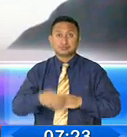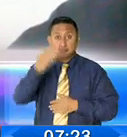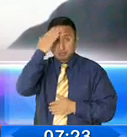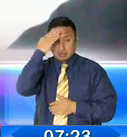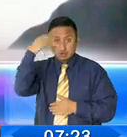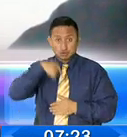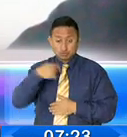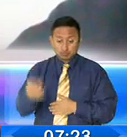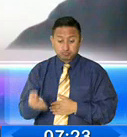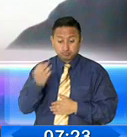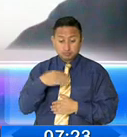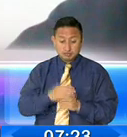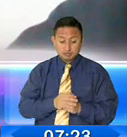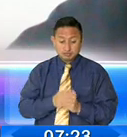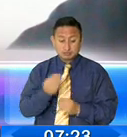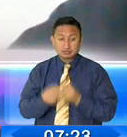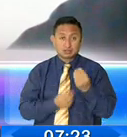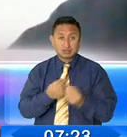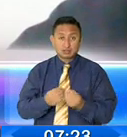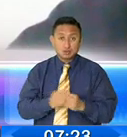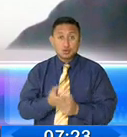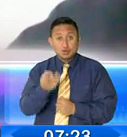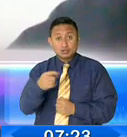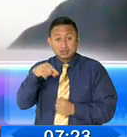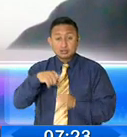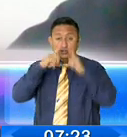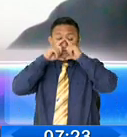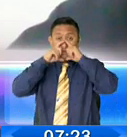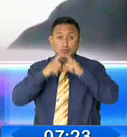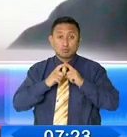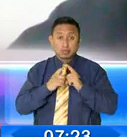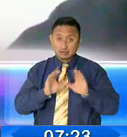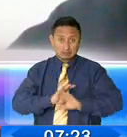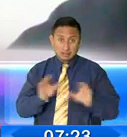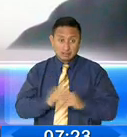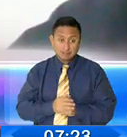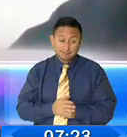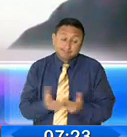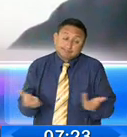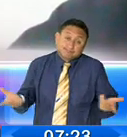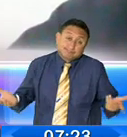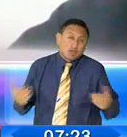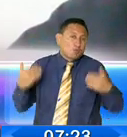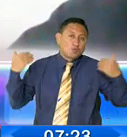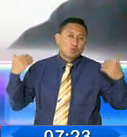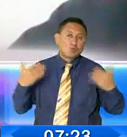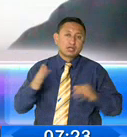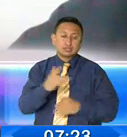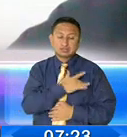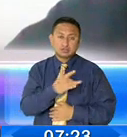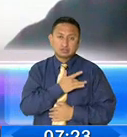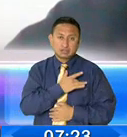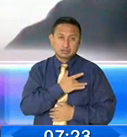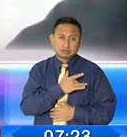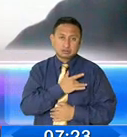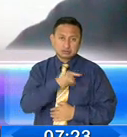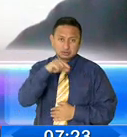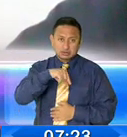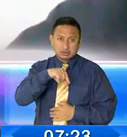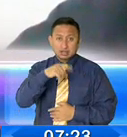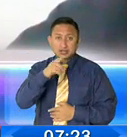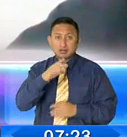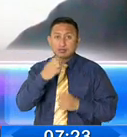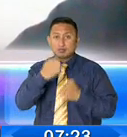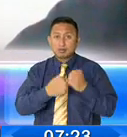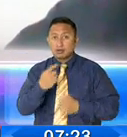es la exposición que ha tenido. Si usted ha estado sin mascarilla, cualquier síntoma que presente, principalmente respiratorio,